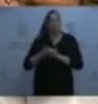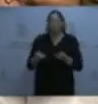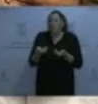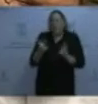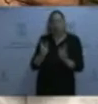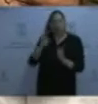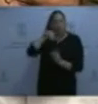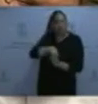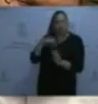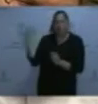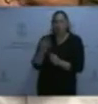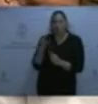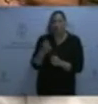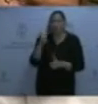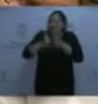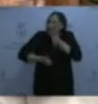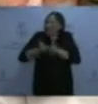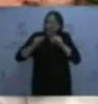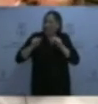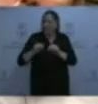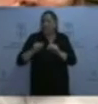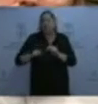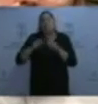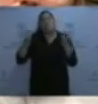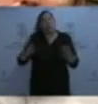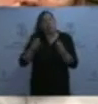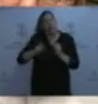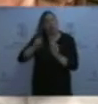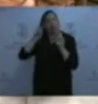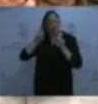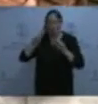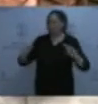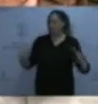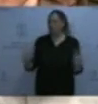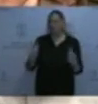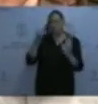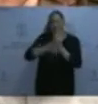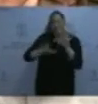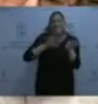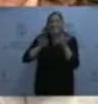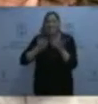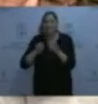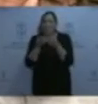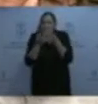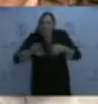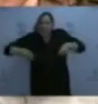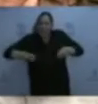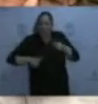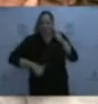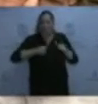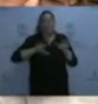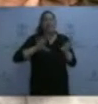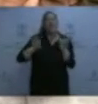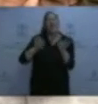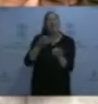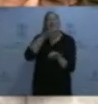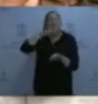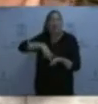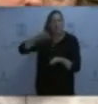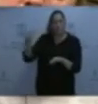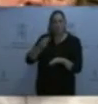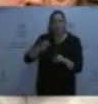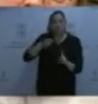también como yo que las reválidas no están al servicio de la mejora de la educación, sino que están encaminadas a seleccionar, segregar y sancionar al alumnado. Es sencillo. Si su objetivo fuera